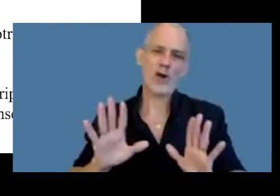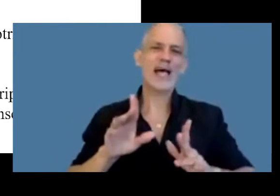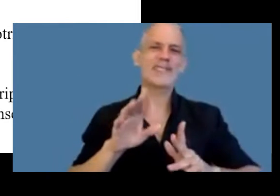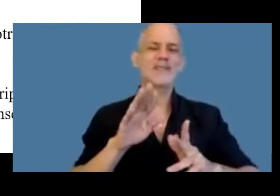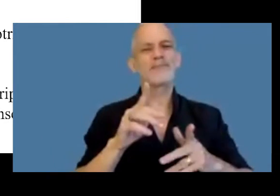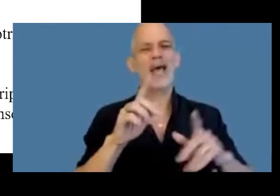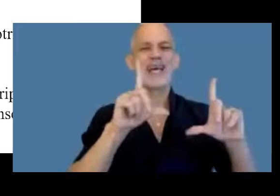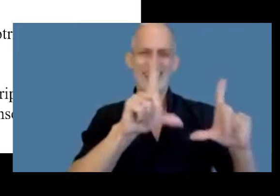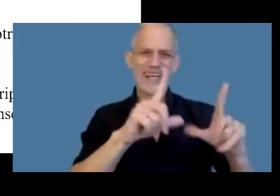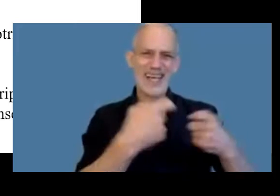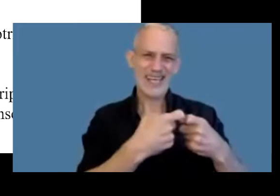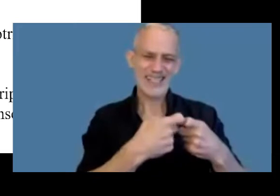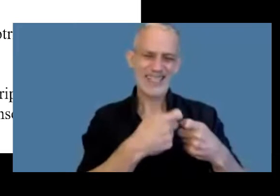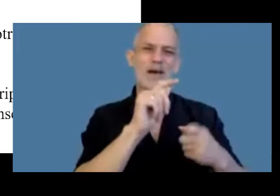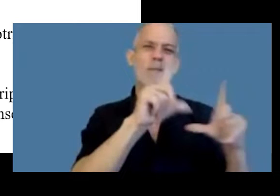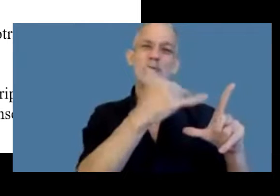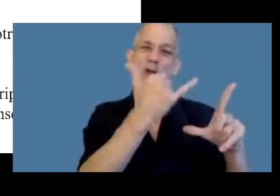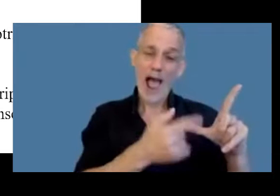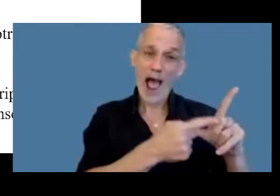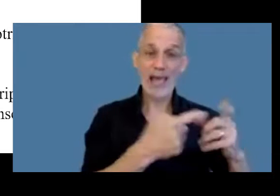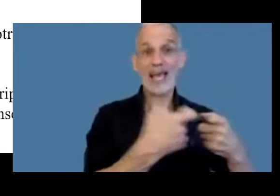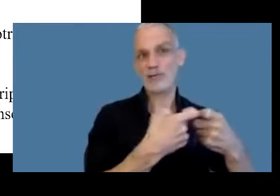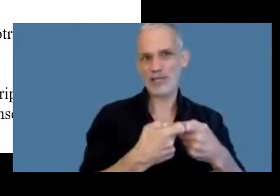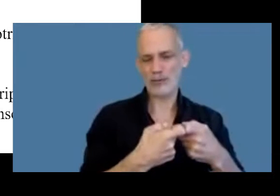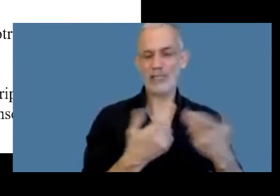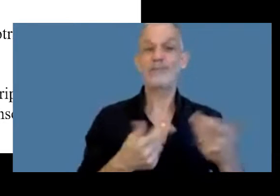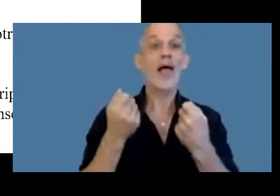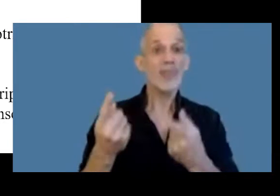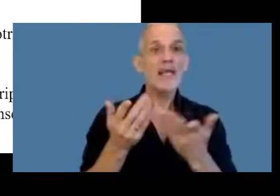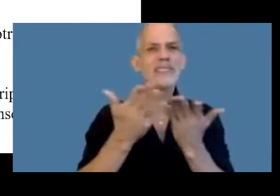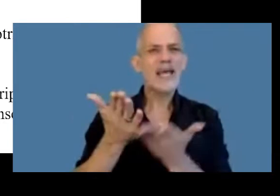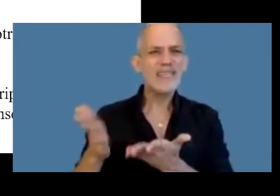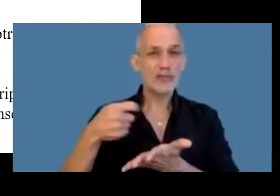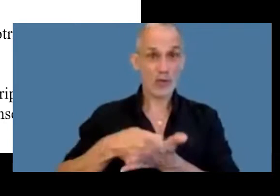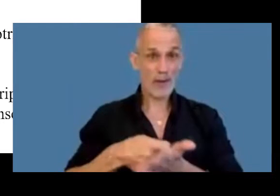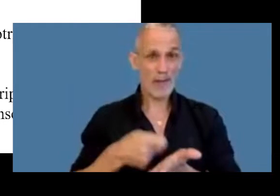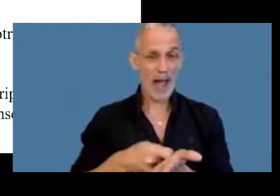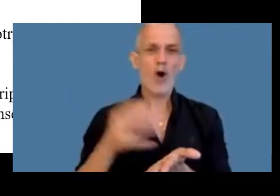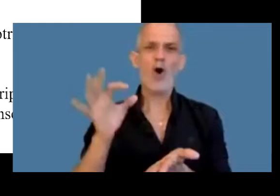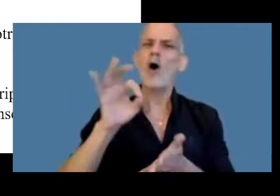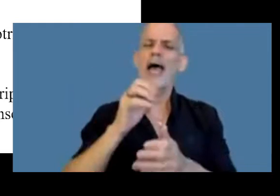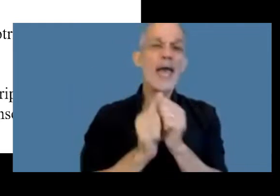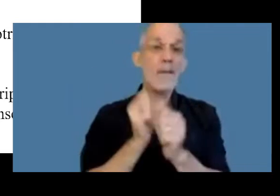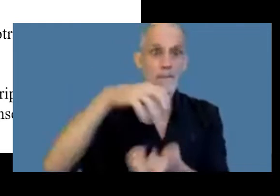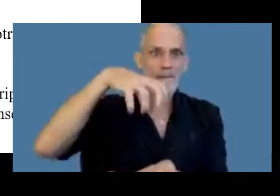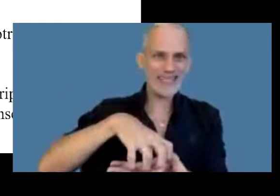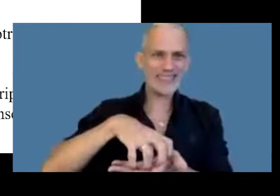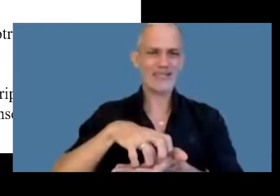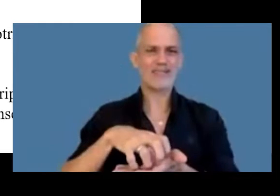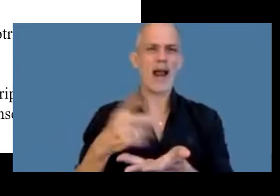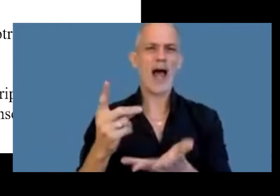Además, establece que los proveedores de servicios de pago o empresas dedicadas al servicio electrónico de pago